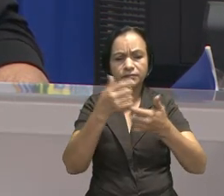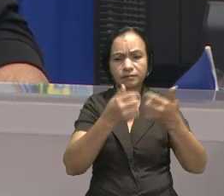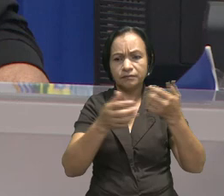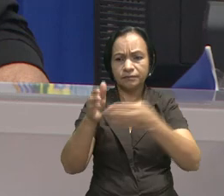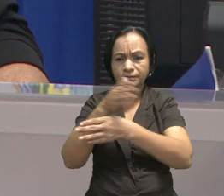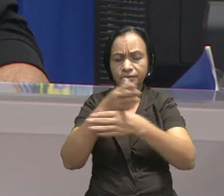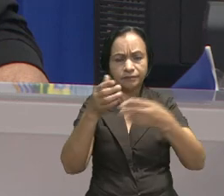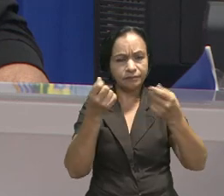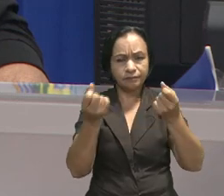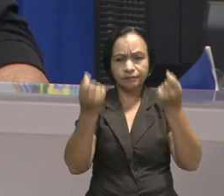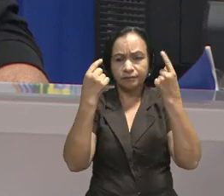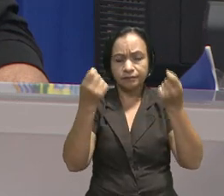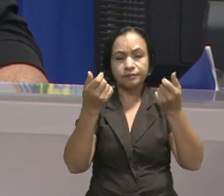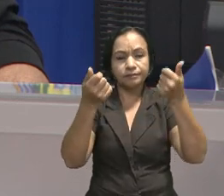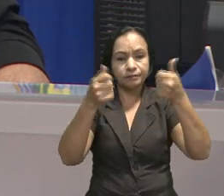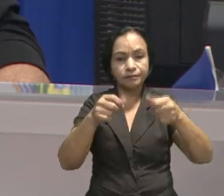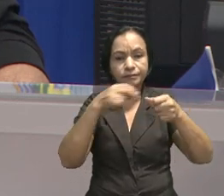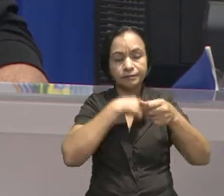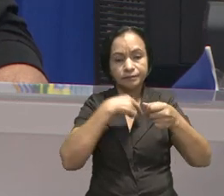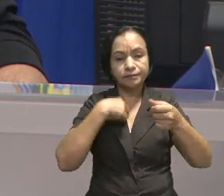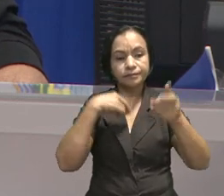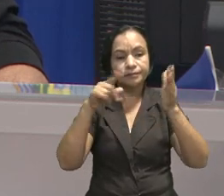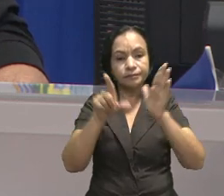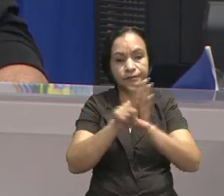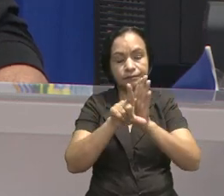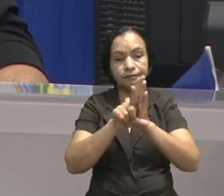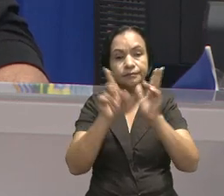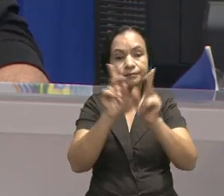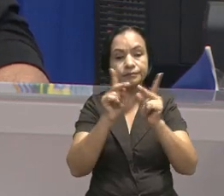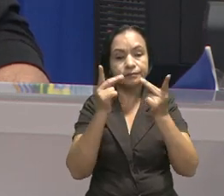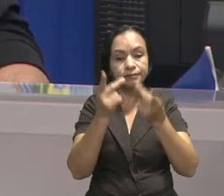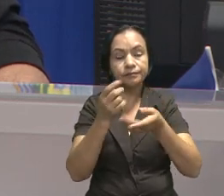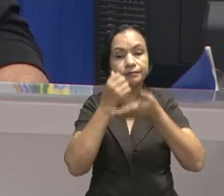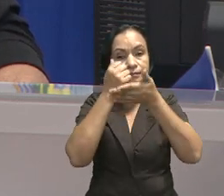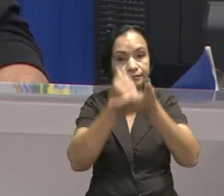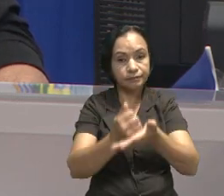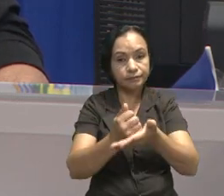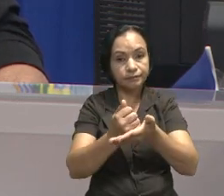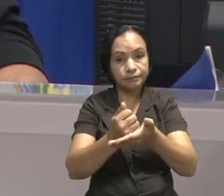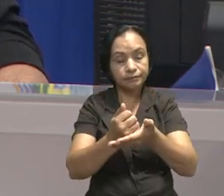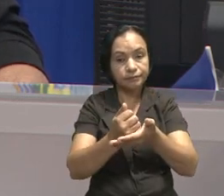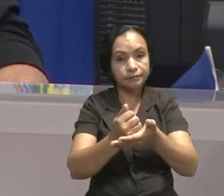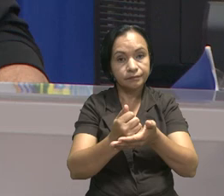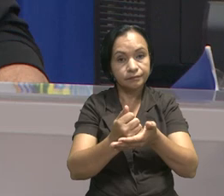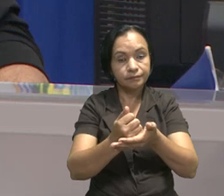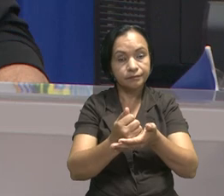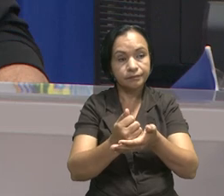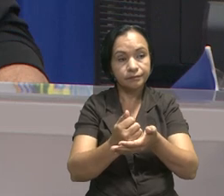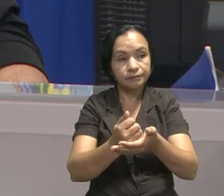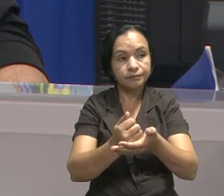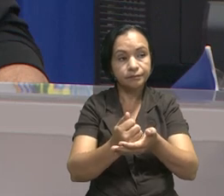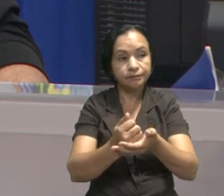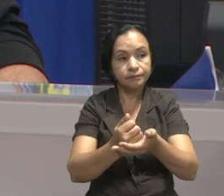se hacen y se aprueban leyes a favor del pueblo. Y